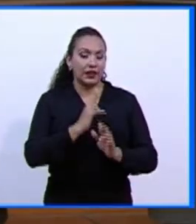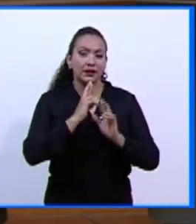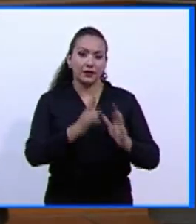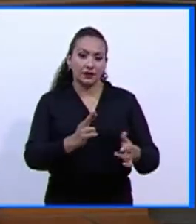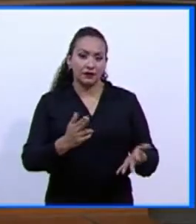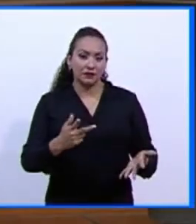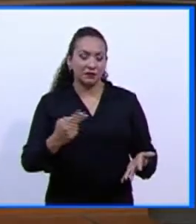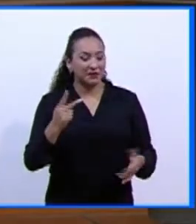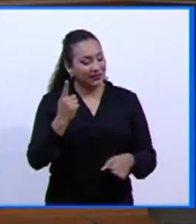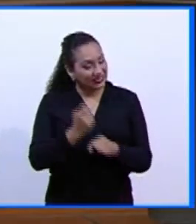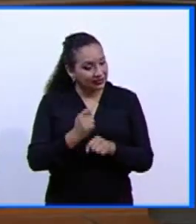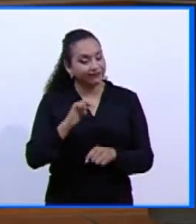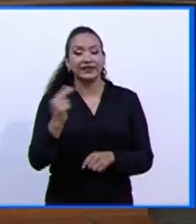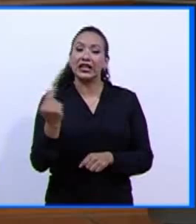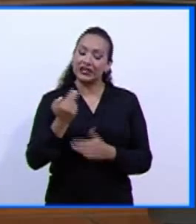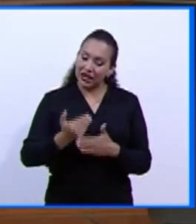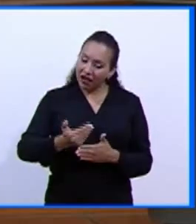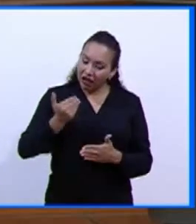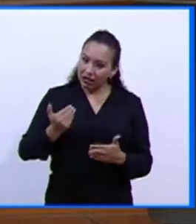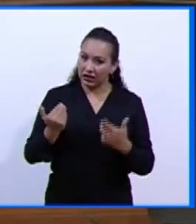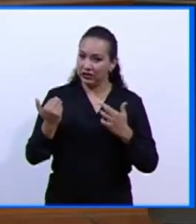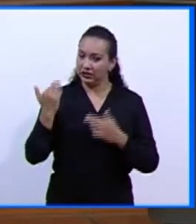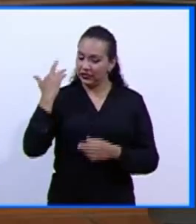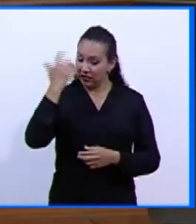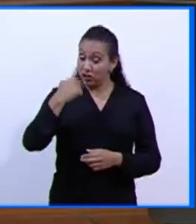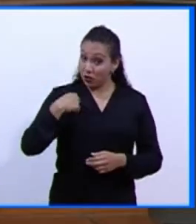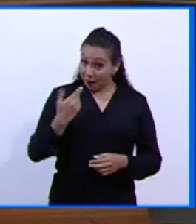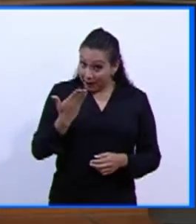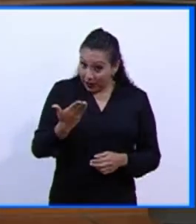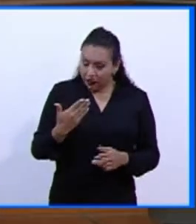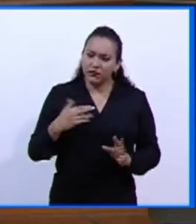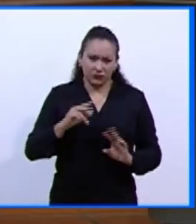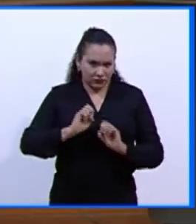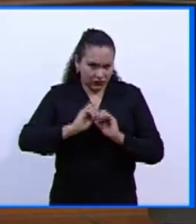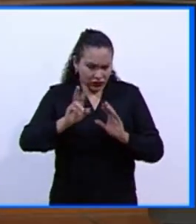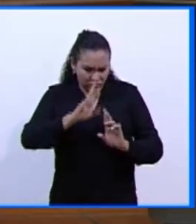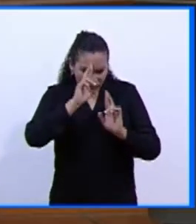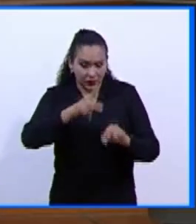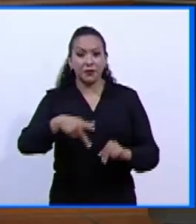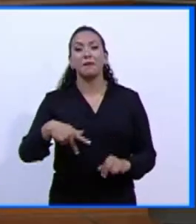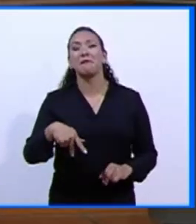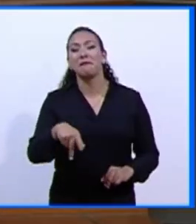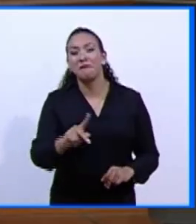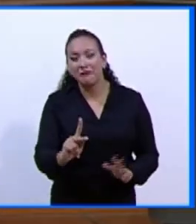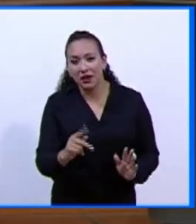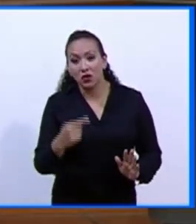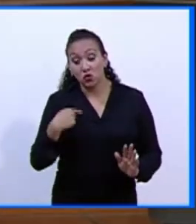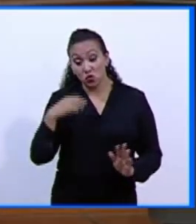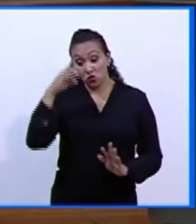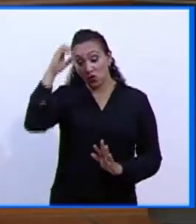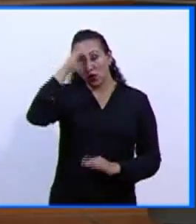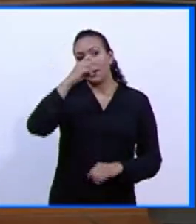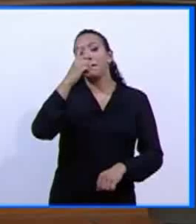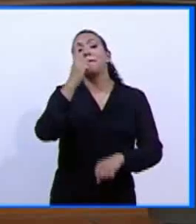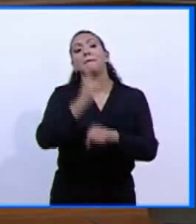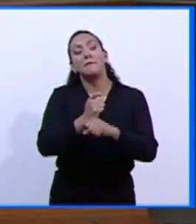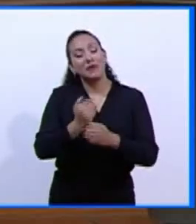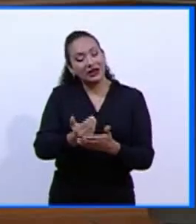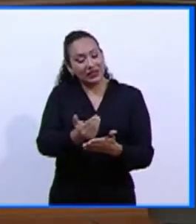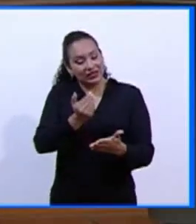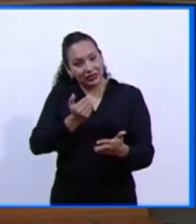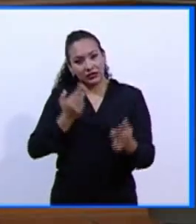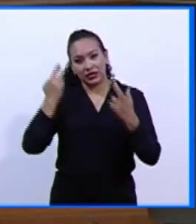¿Sí? Con todo respeto, ¿qué significa esto? Entonces, si hay un gran impacto, la norma